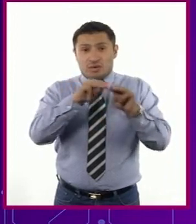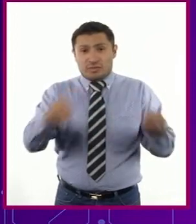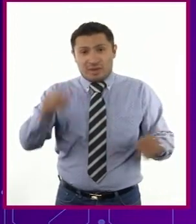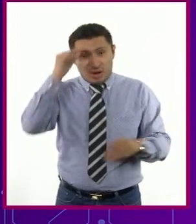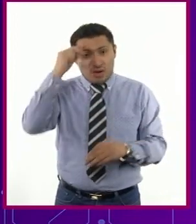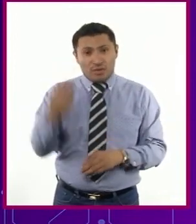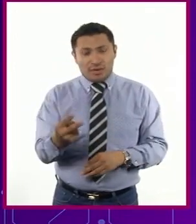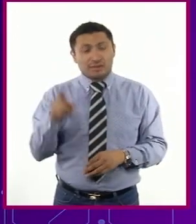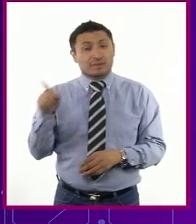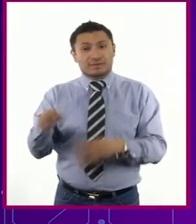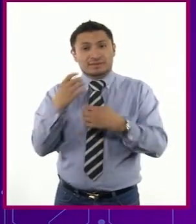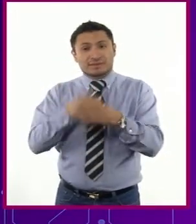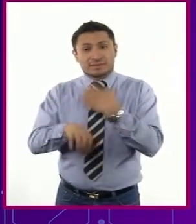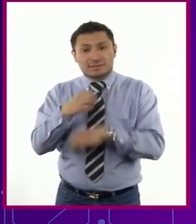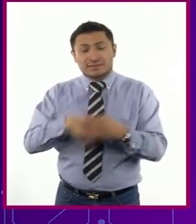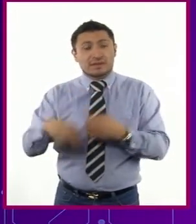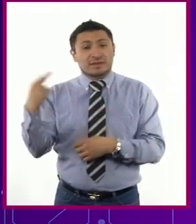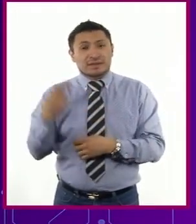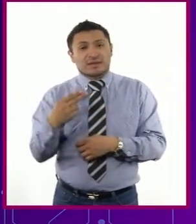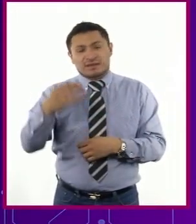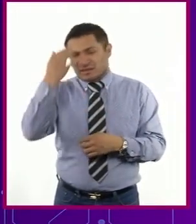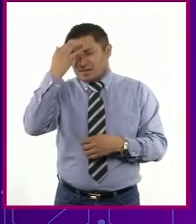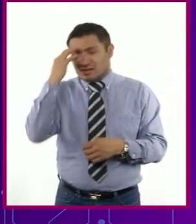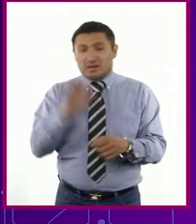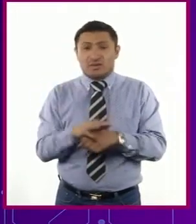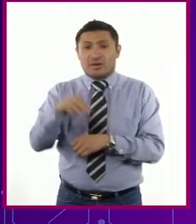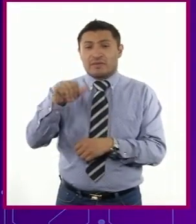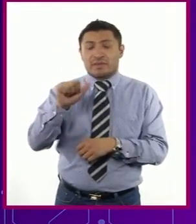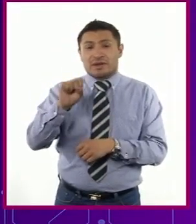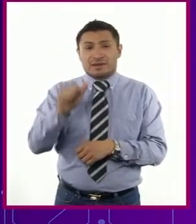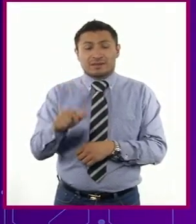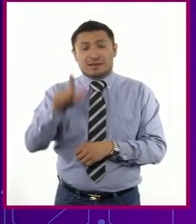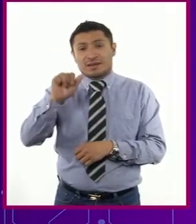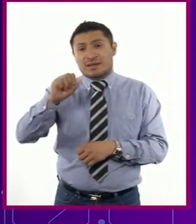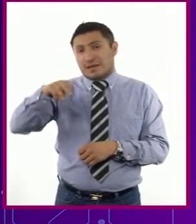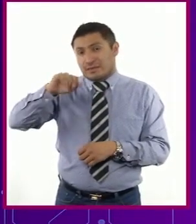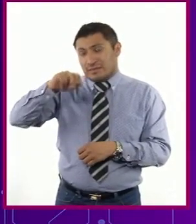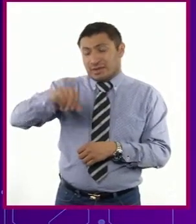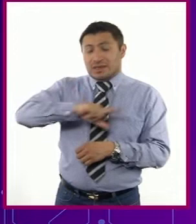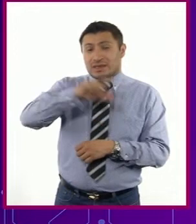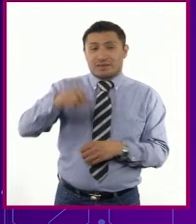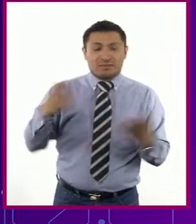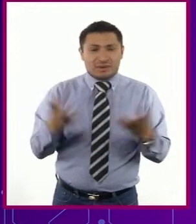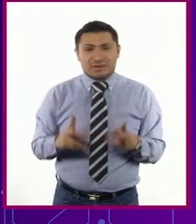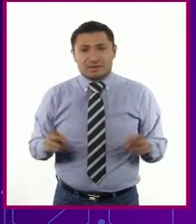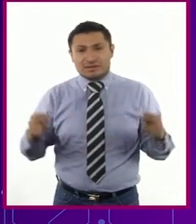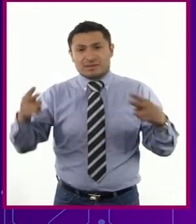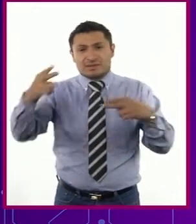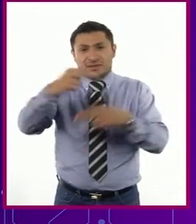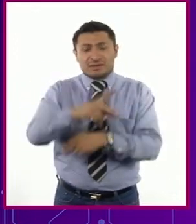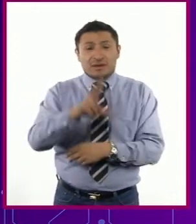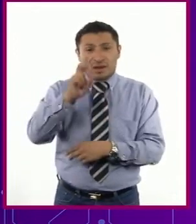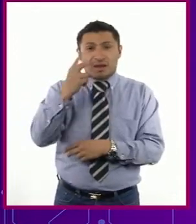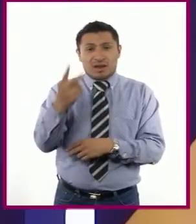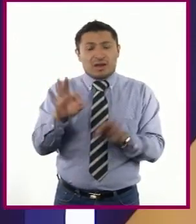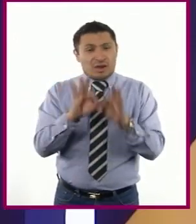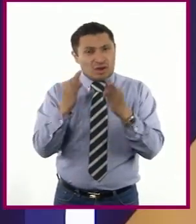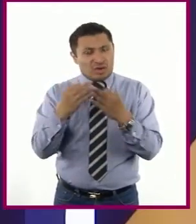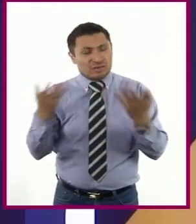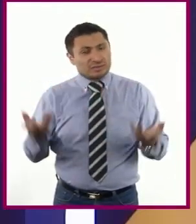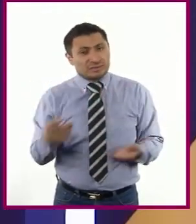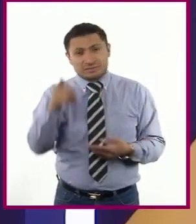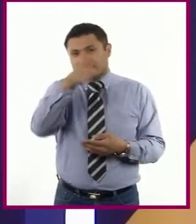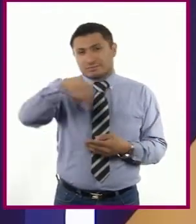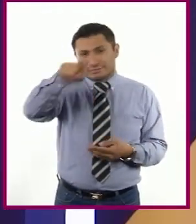La empresa requiere saber cuál es la masa de la lámina después de realizar el recorte de las 32 figuras. Allá